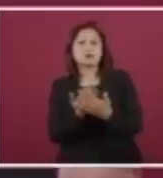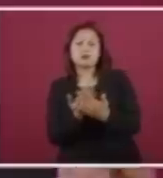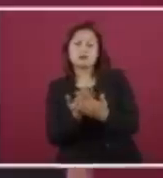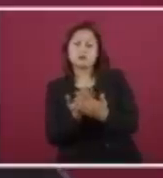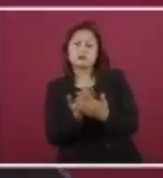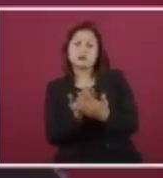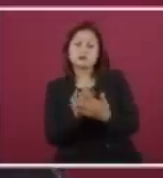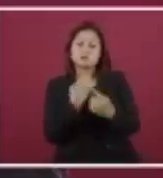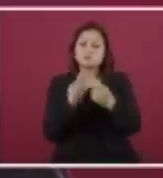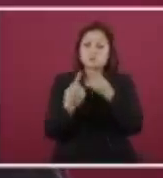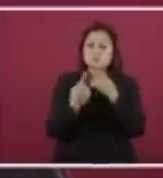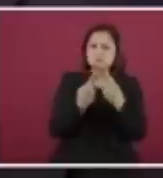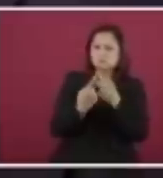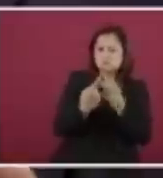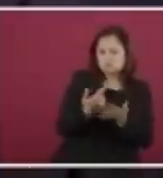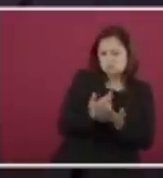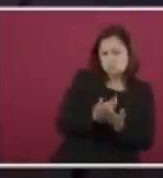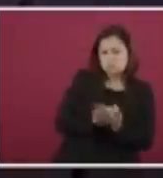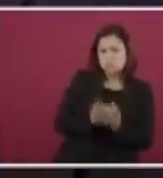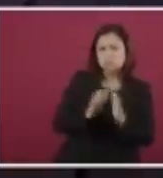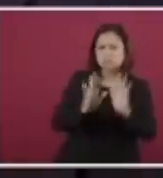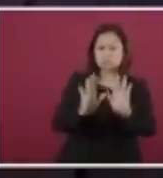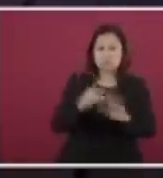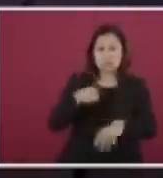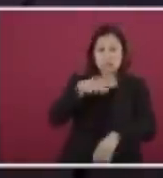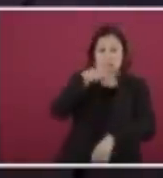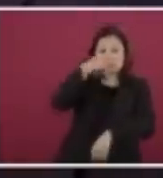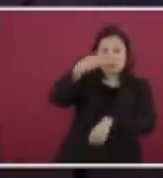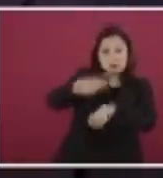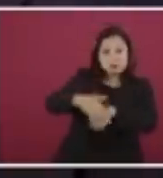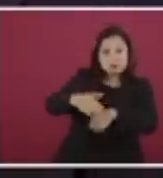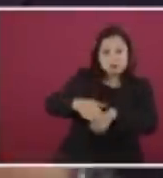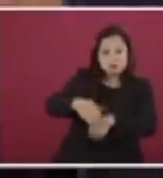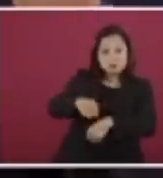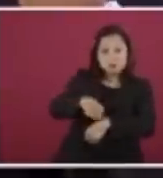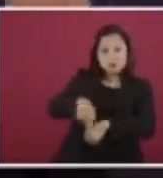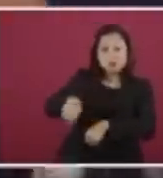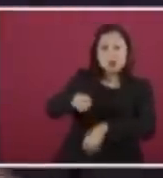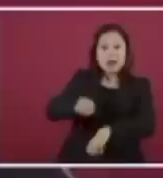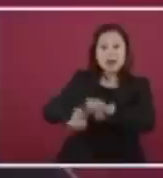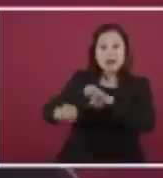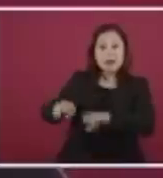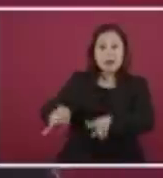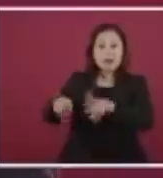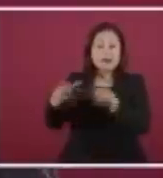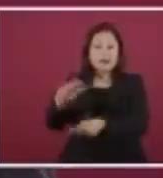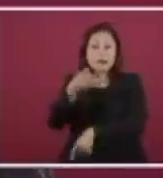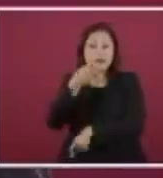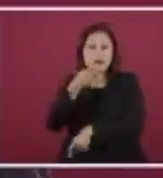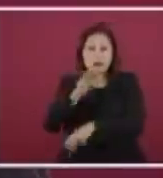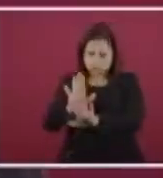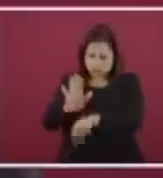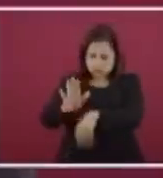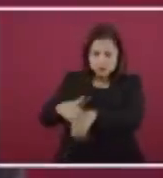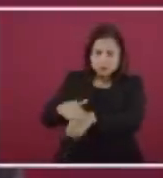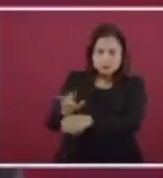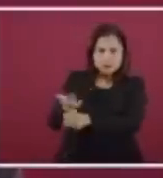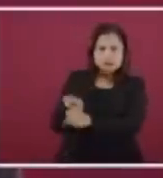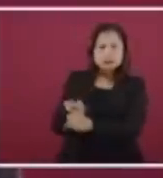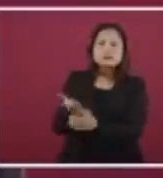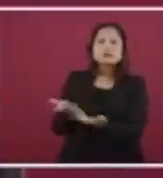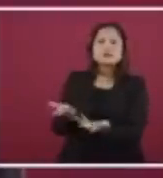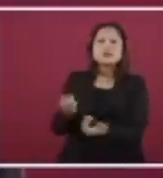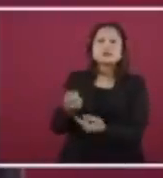los exhorto a los proveedores de que actuemos